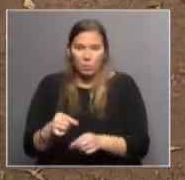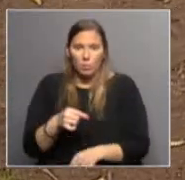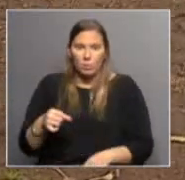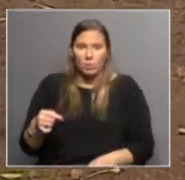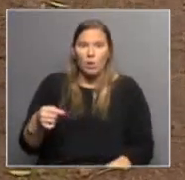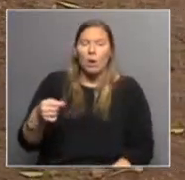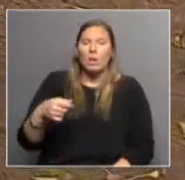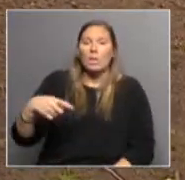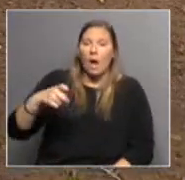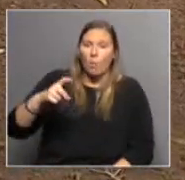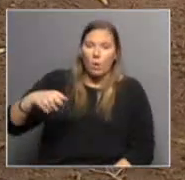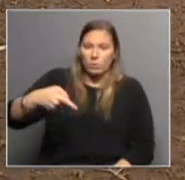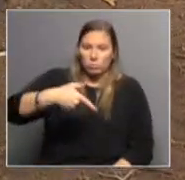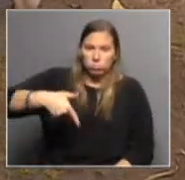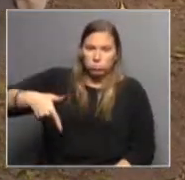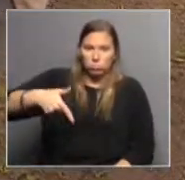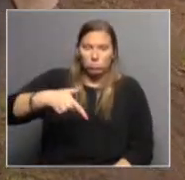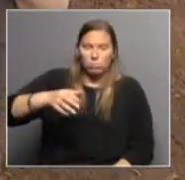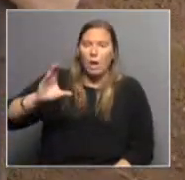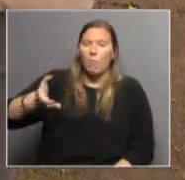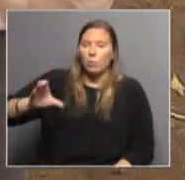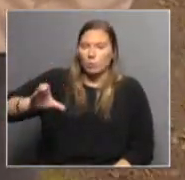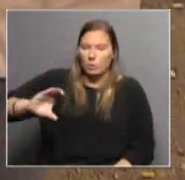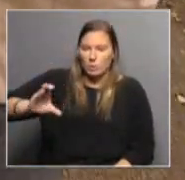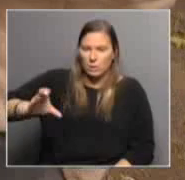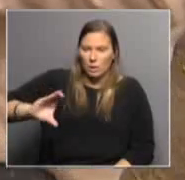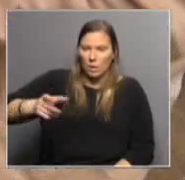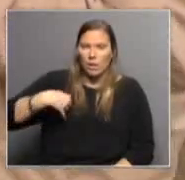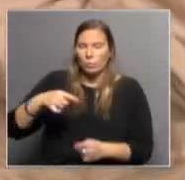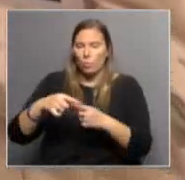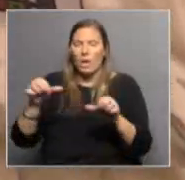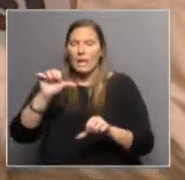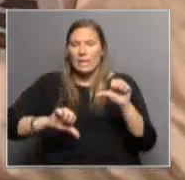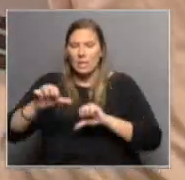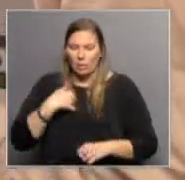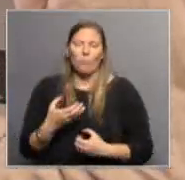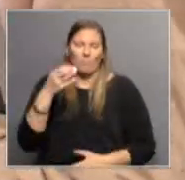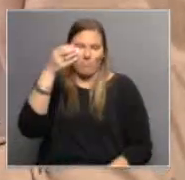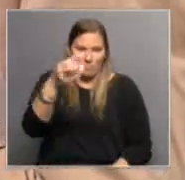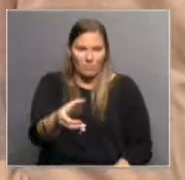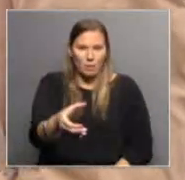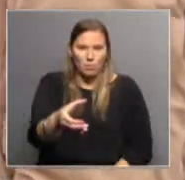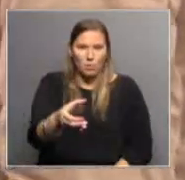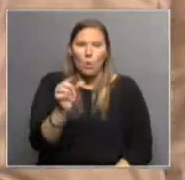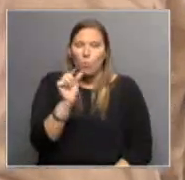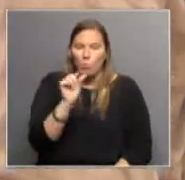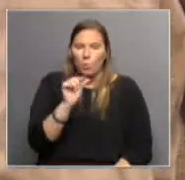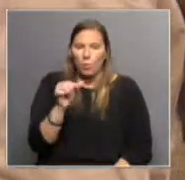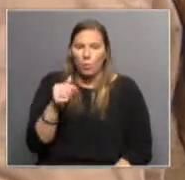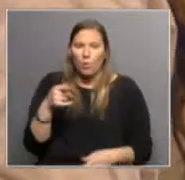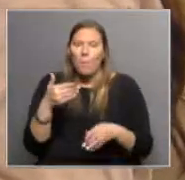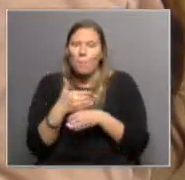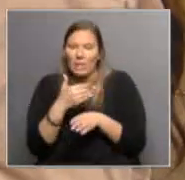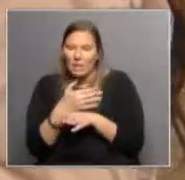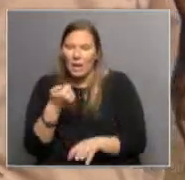los microorganismos eficientes nativos, que es una botellita, es un líquido que nosotros les entregamos en el kit. Se le pone un poco de aserrín